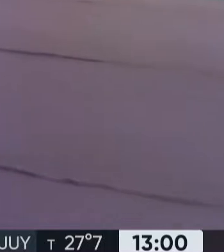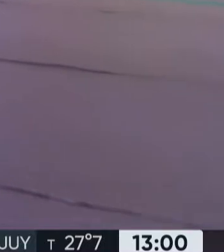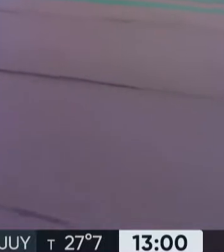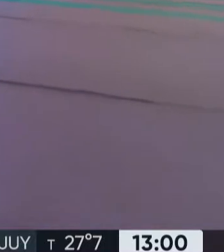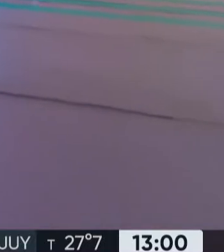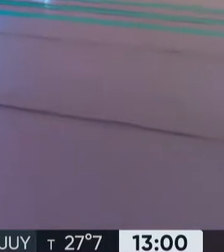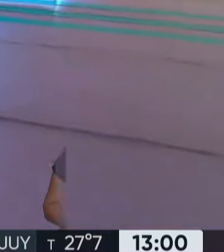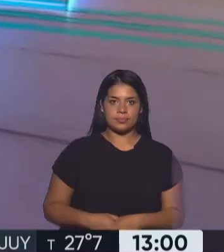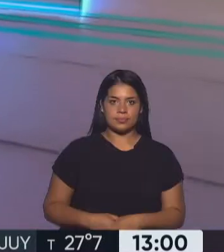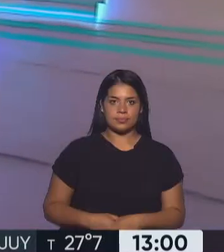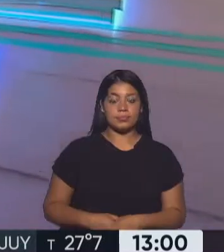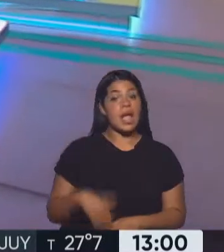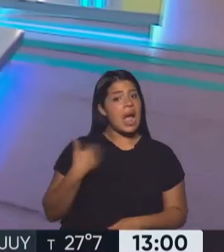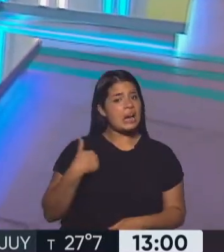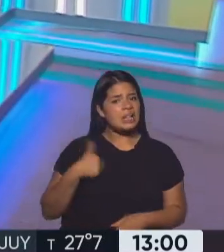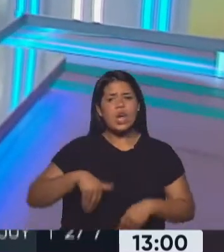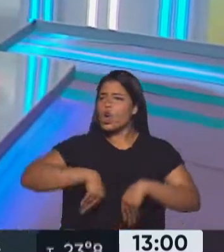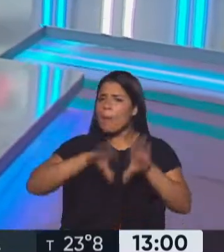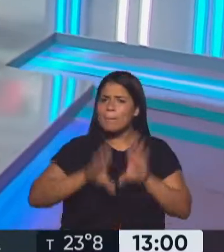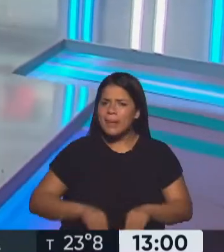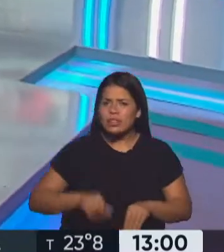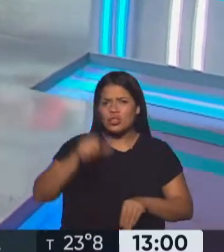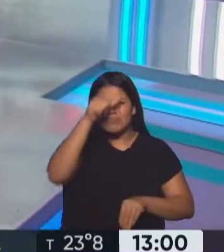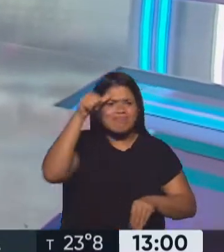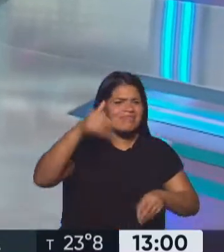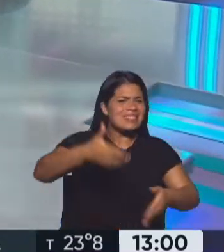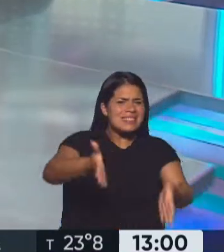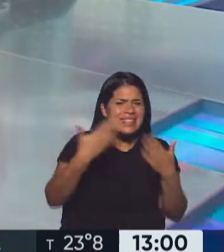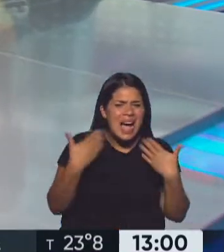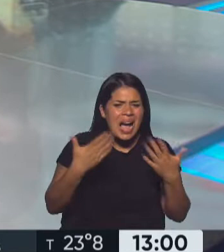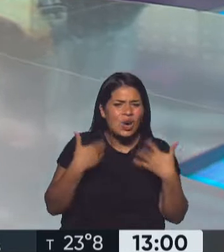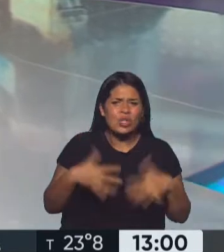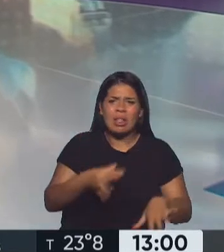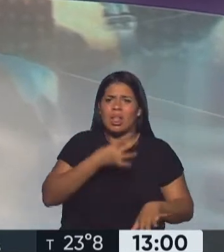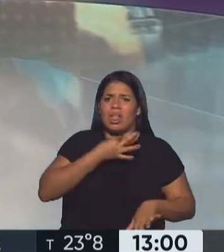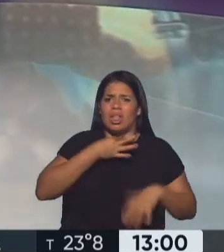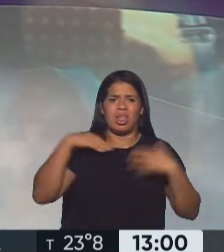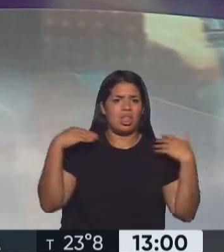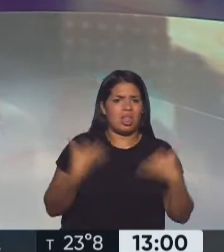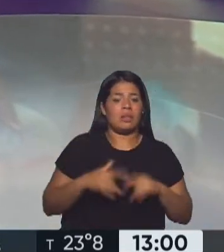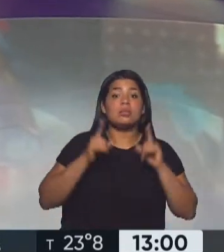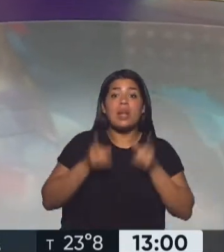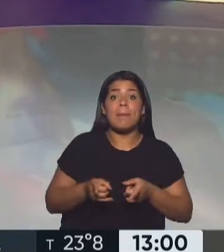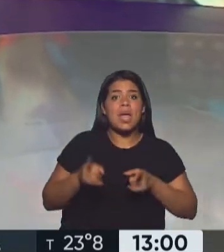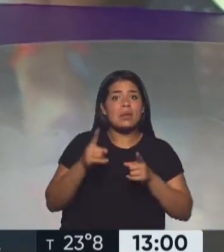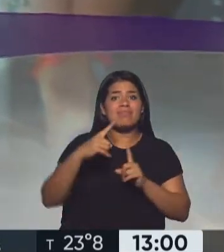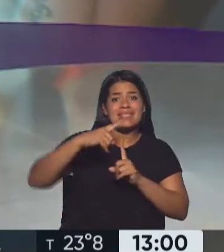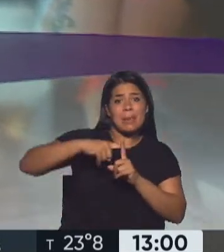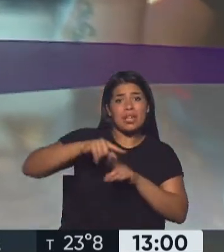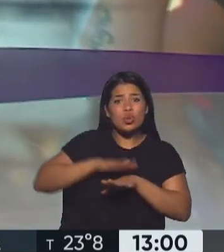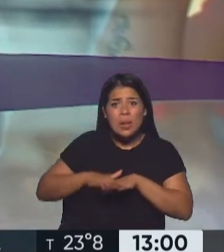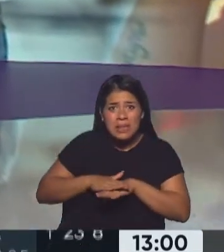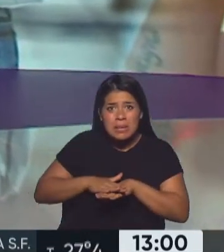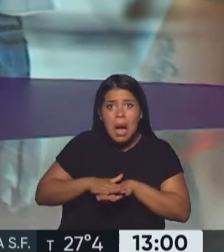En todo el país estamos atravesando una ola de calor, temperaturas altas agobiantes y además mínimas también muy altas. Algunos